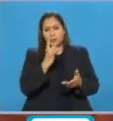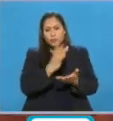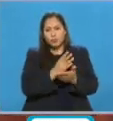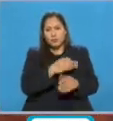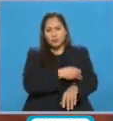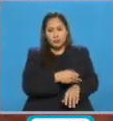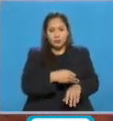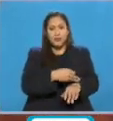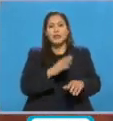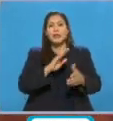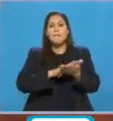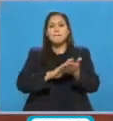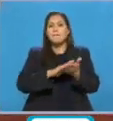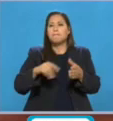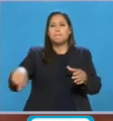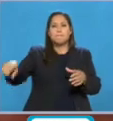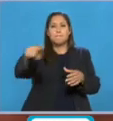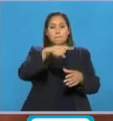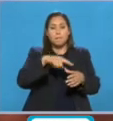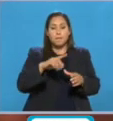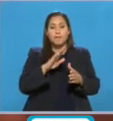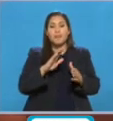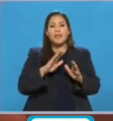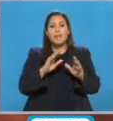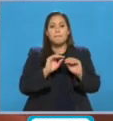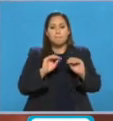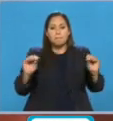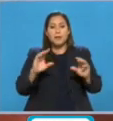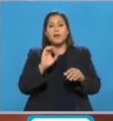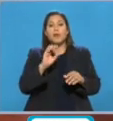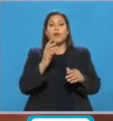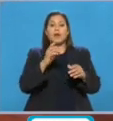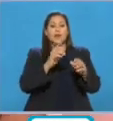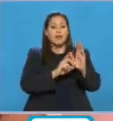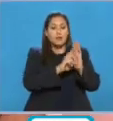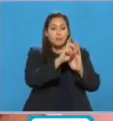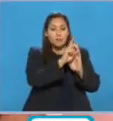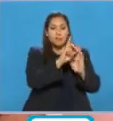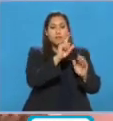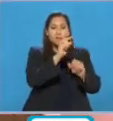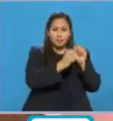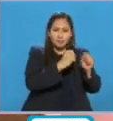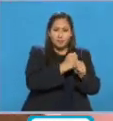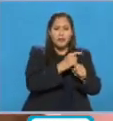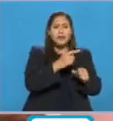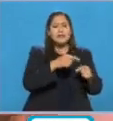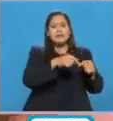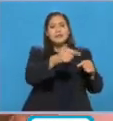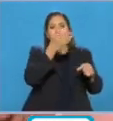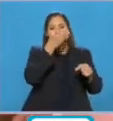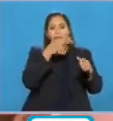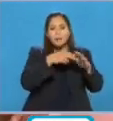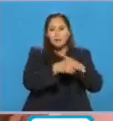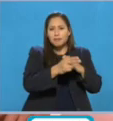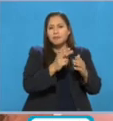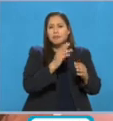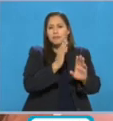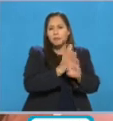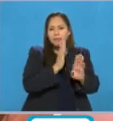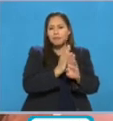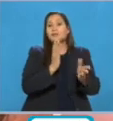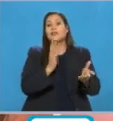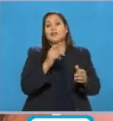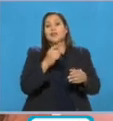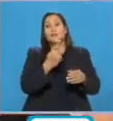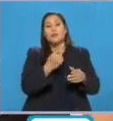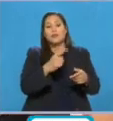las periferias de las ciudades. Sí. O en un conjunto de hace 70 años, pero que está a una cuadra del Metrobús, Eso a está una bu- del metro, ahí o en sí. la Colonia del Valle. Ese. Sí. O sea,